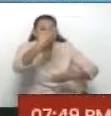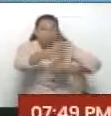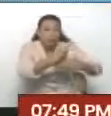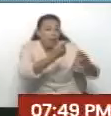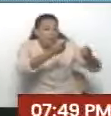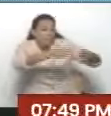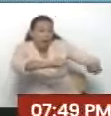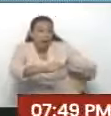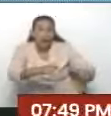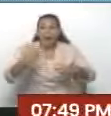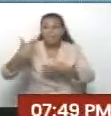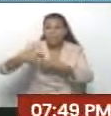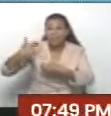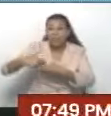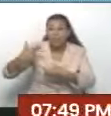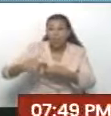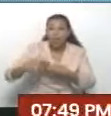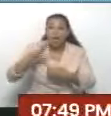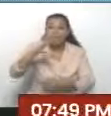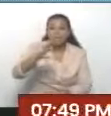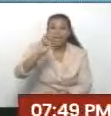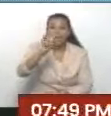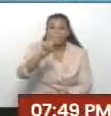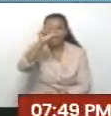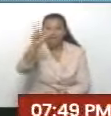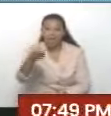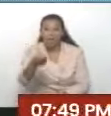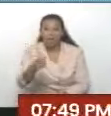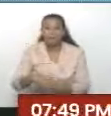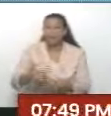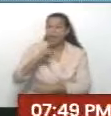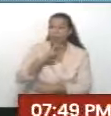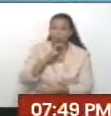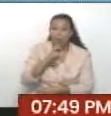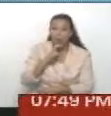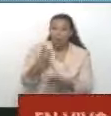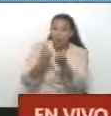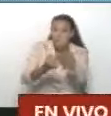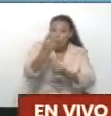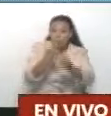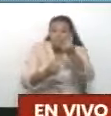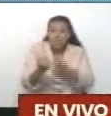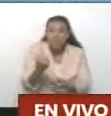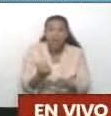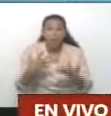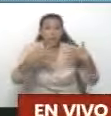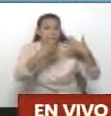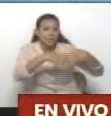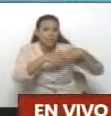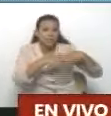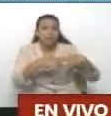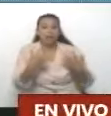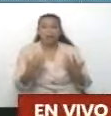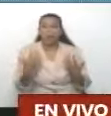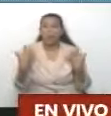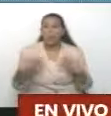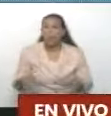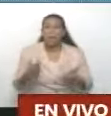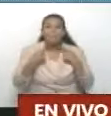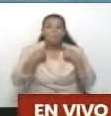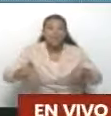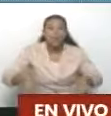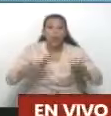Al petróleo, a la CBG, al oro, a la economía, a los empresarios. Perdimos